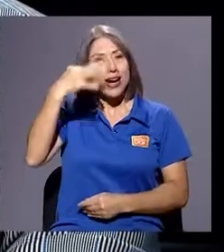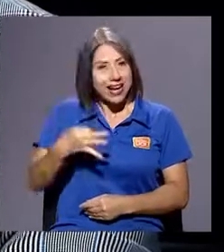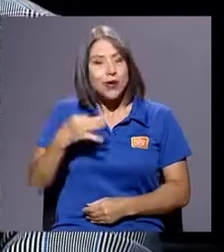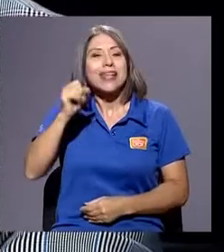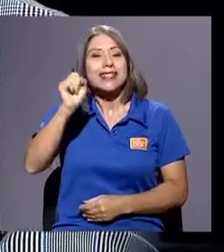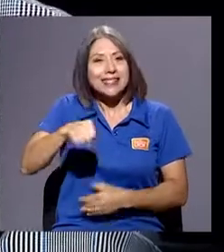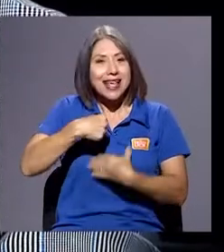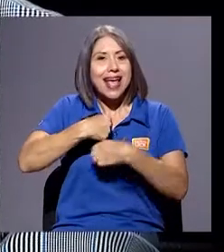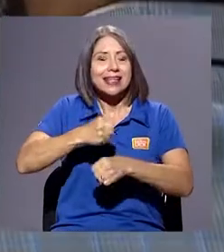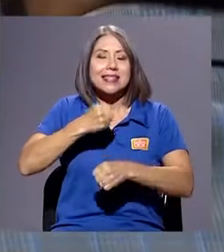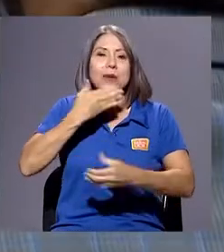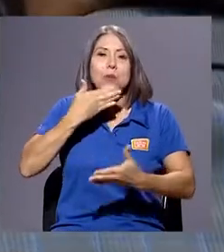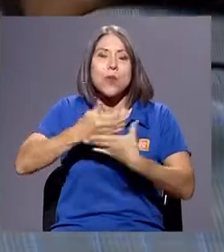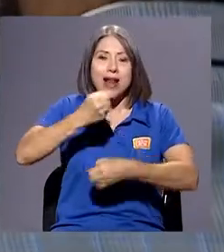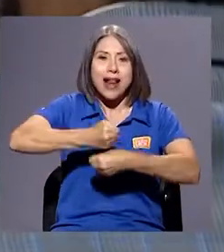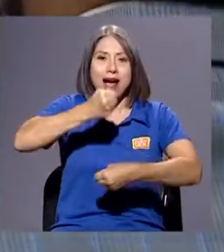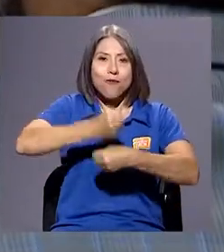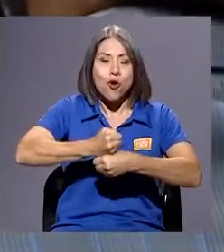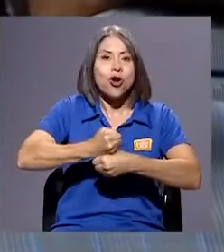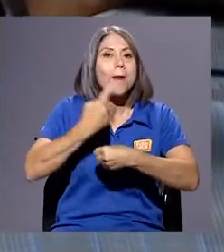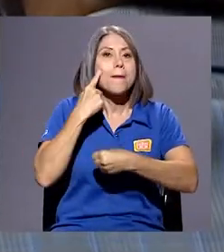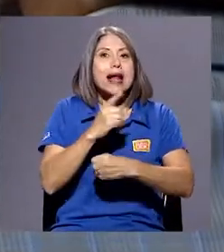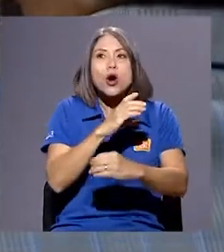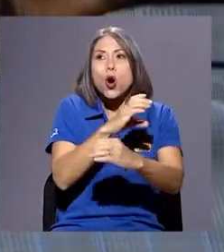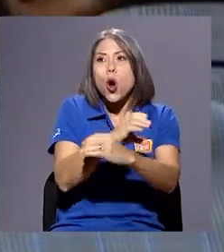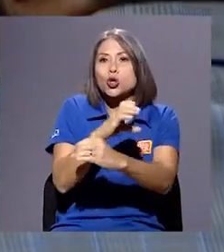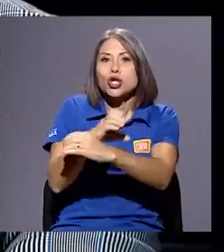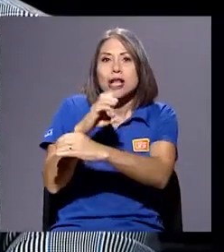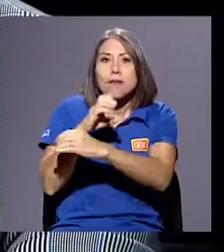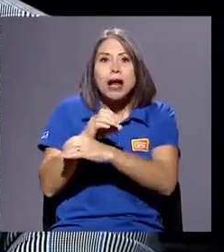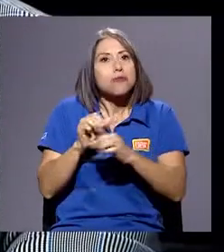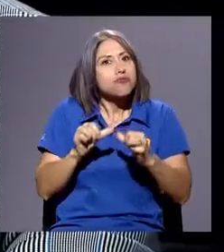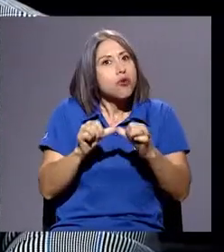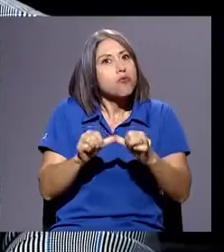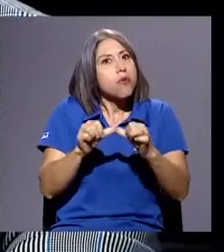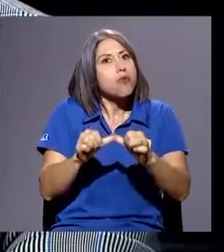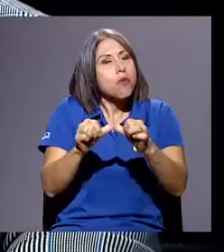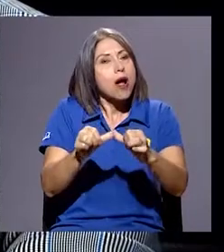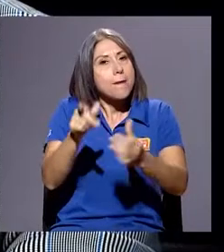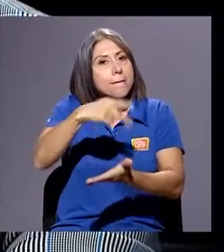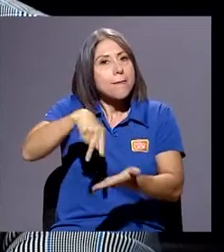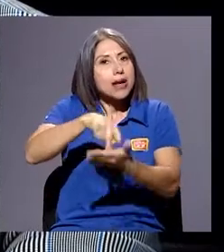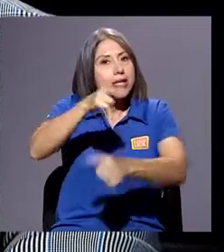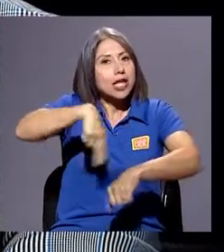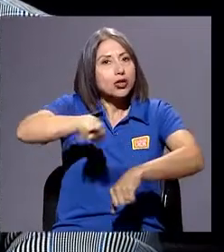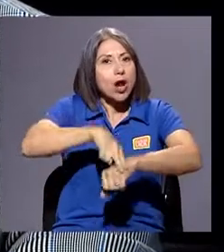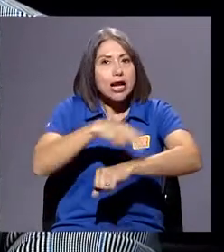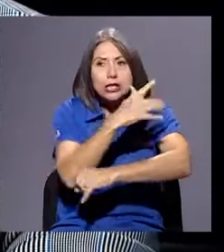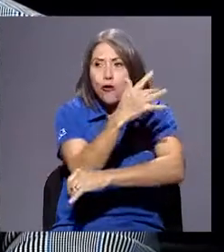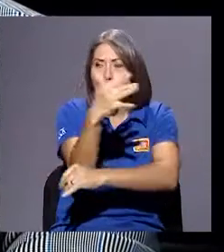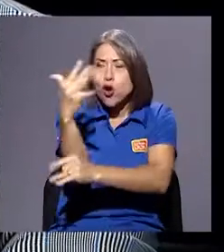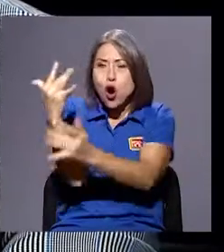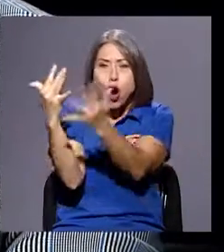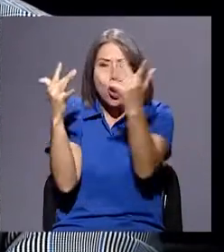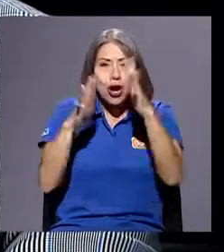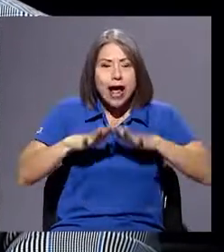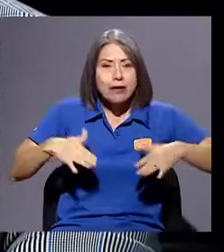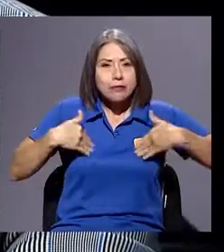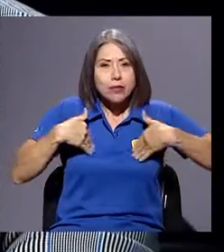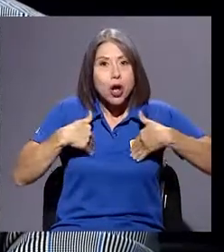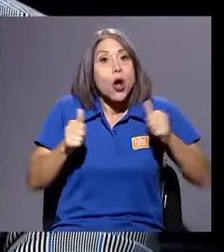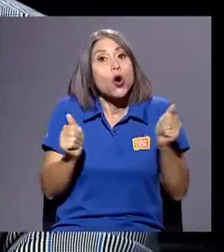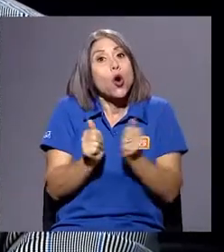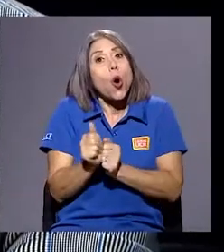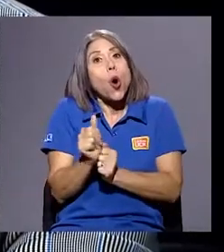parte de conservar los parques nacionales, es decir, de cuidar la flora y el medio ambiente con los escasos recursos que tiene,